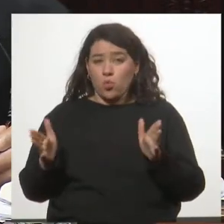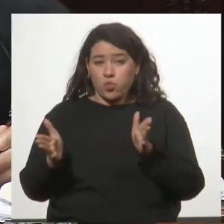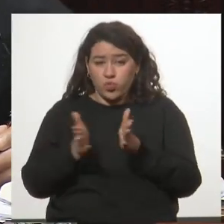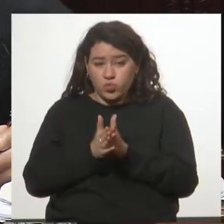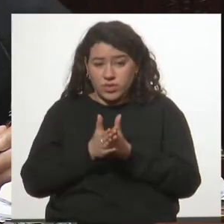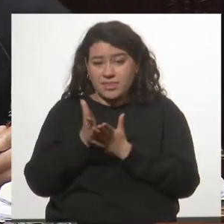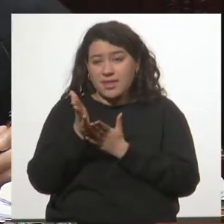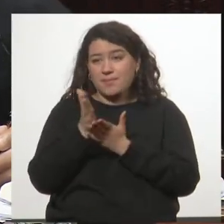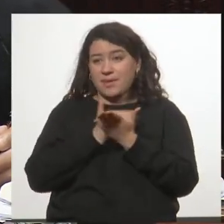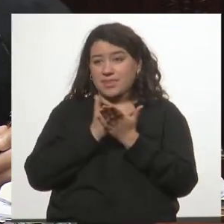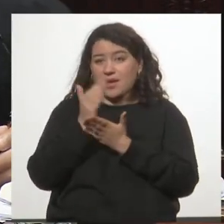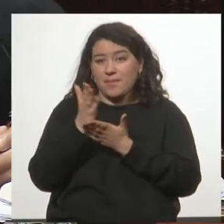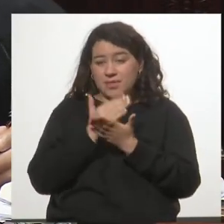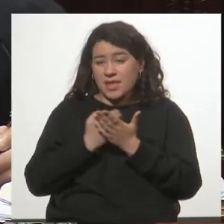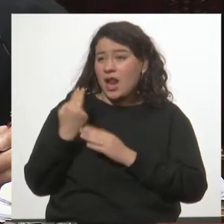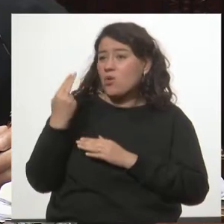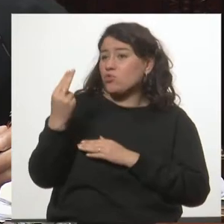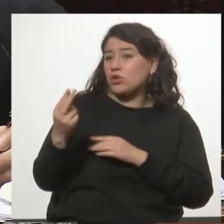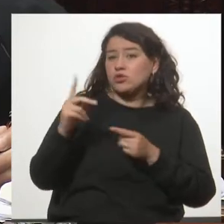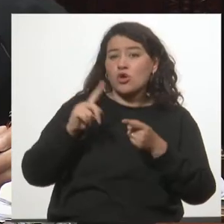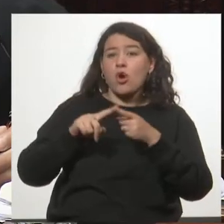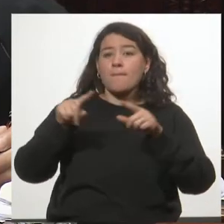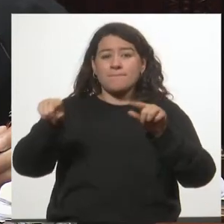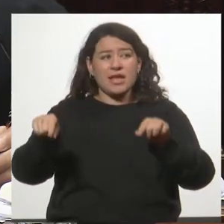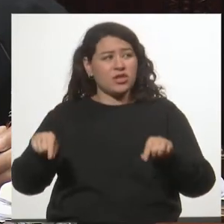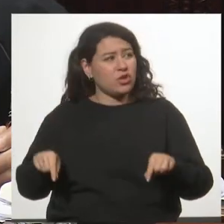departamental autorizó el convenio